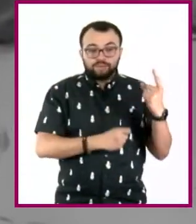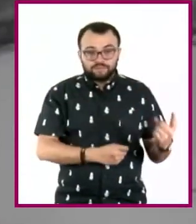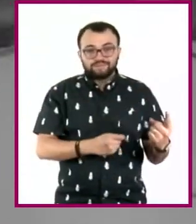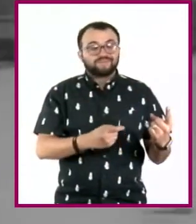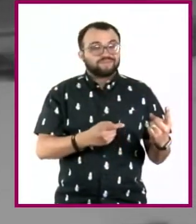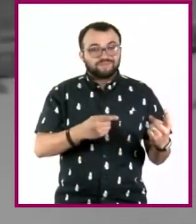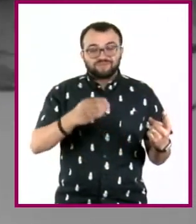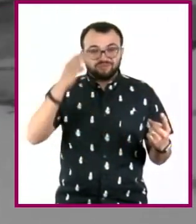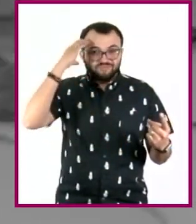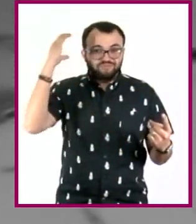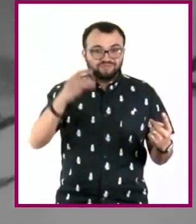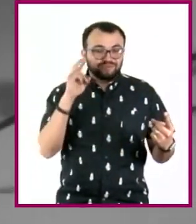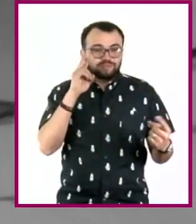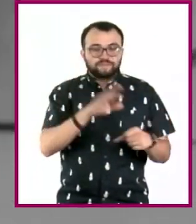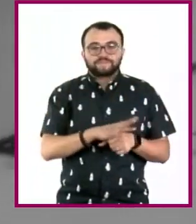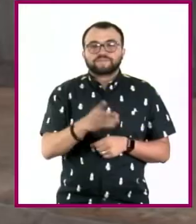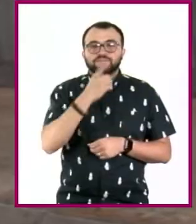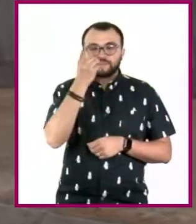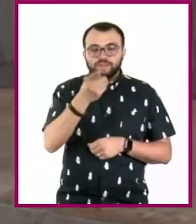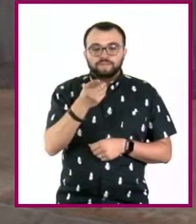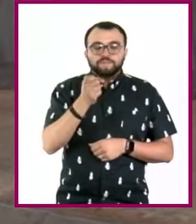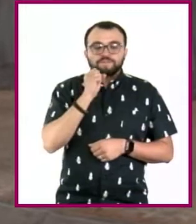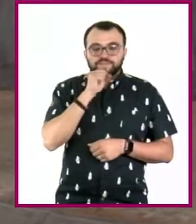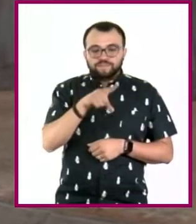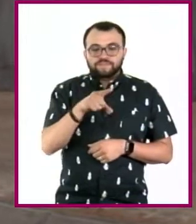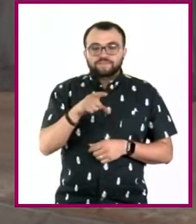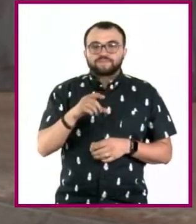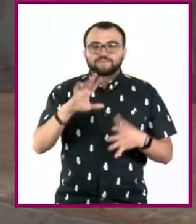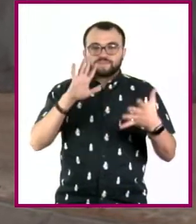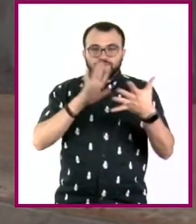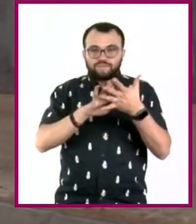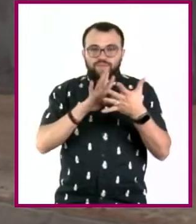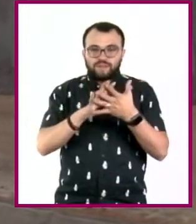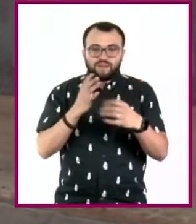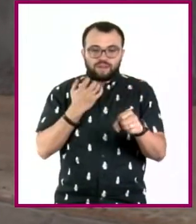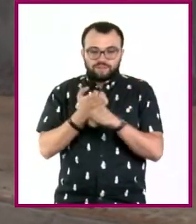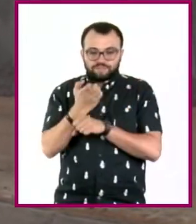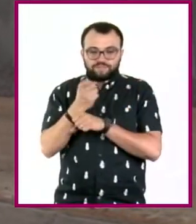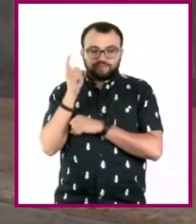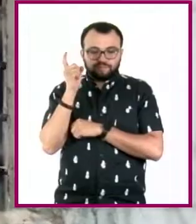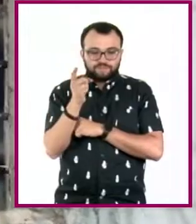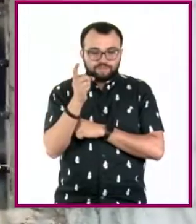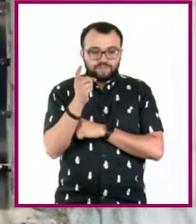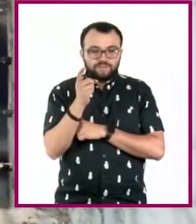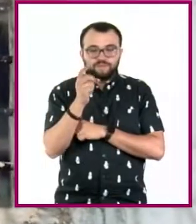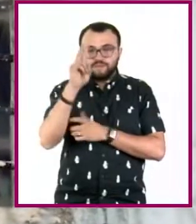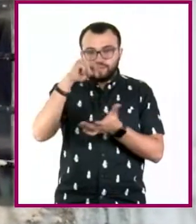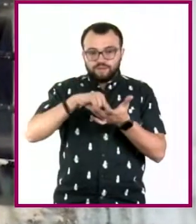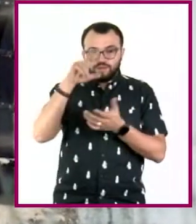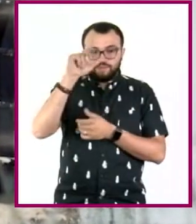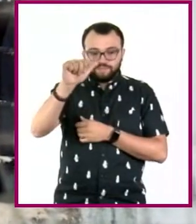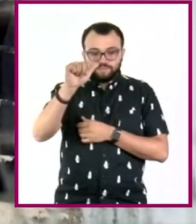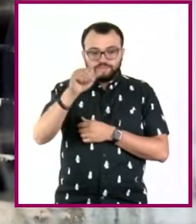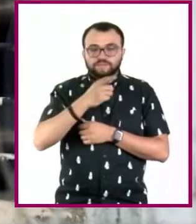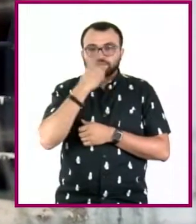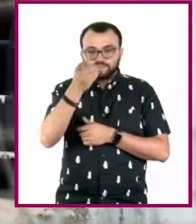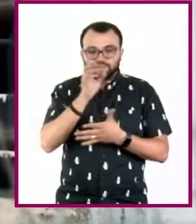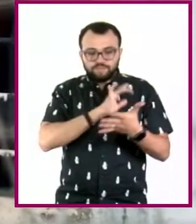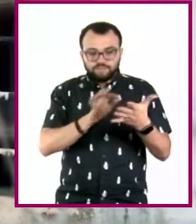terror. En el informe sobre el sistema penitenciario estatal realizado por el INEGI en 2016, se puede